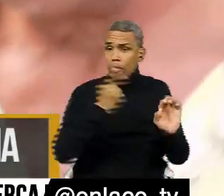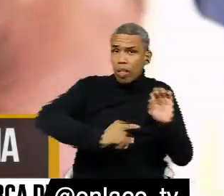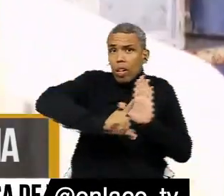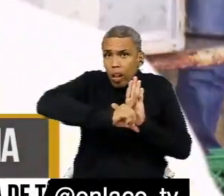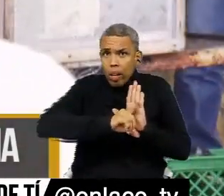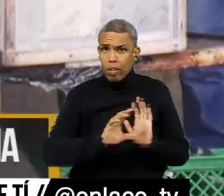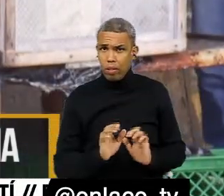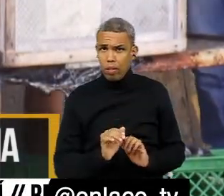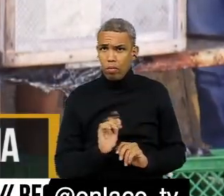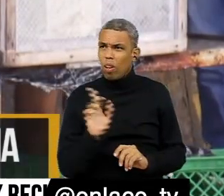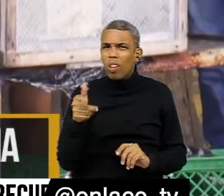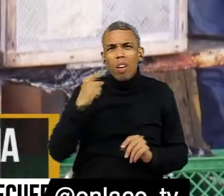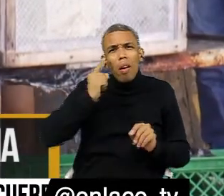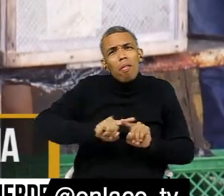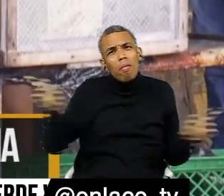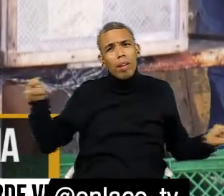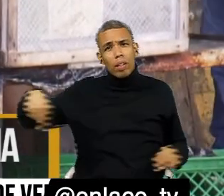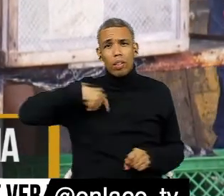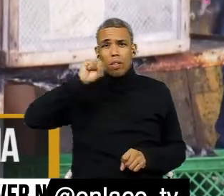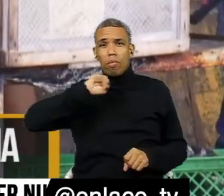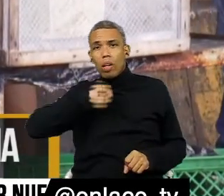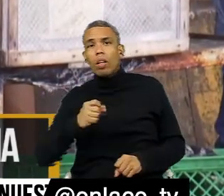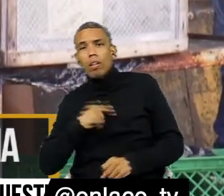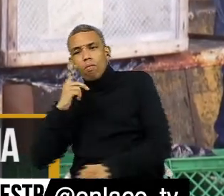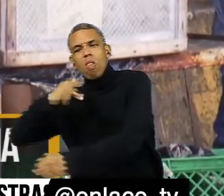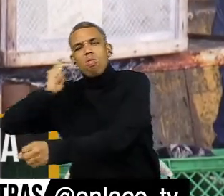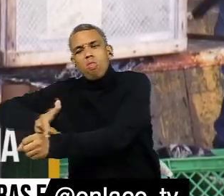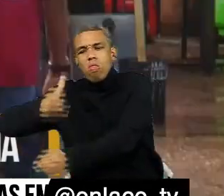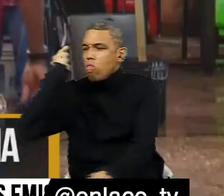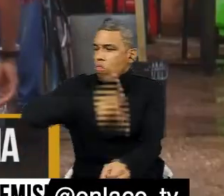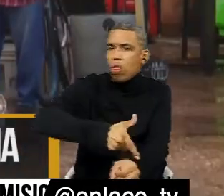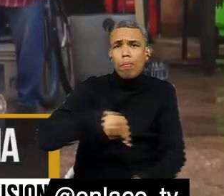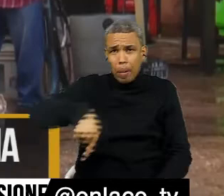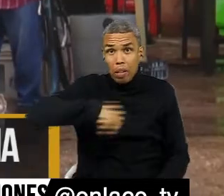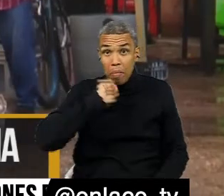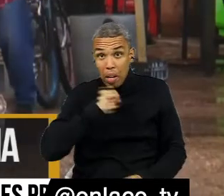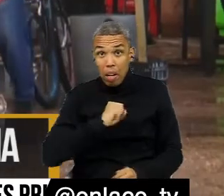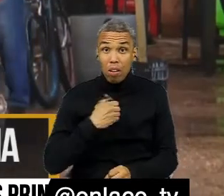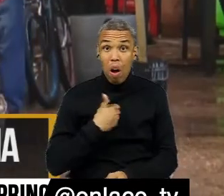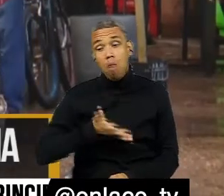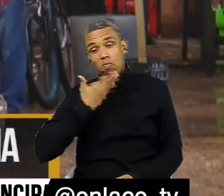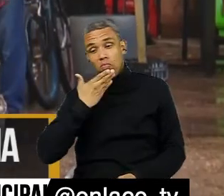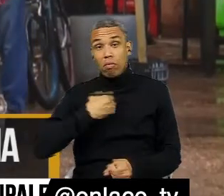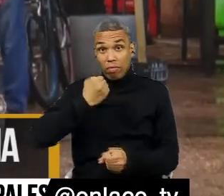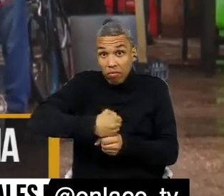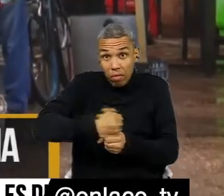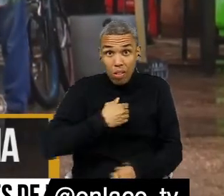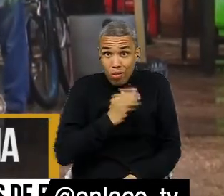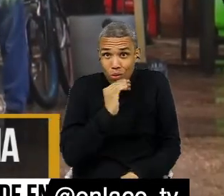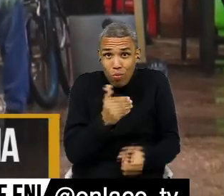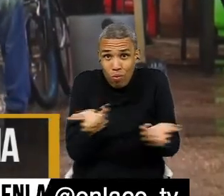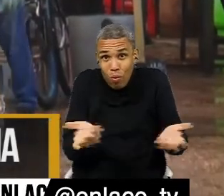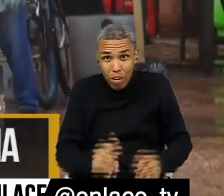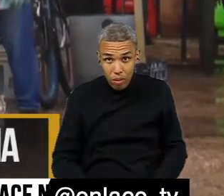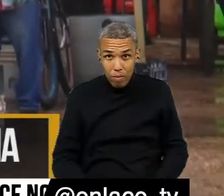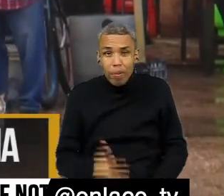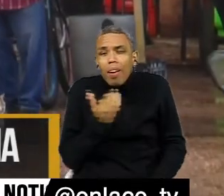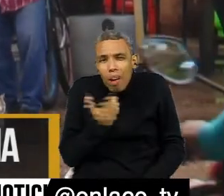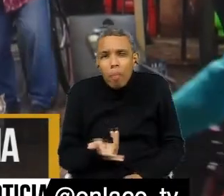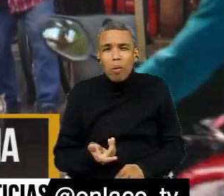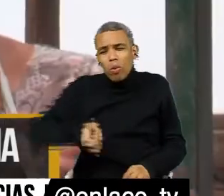delincuente. Barranca Bermeja no tiene fuente de trabajo, no tiene fuente de empleo, no tenemos nada. Da tristeza ver este río